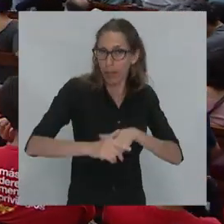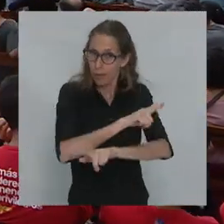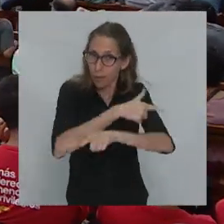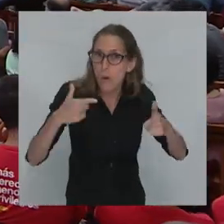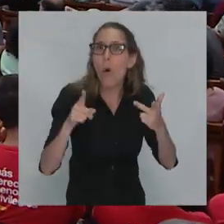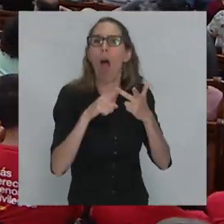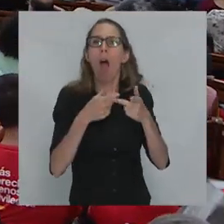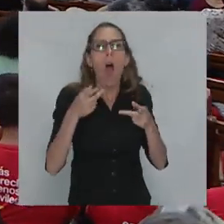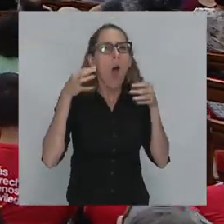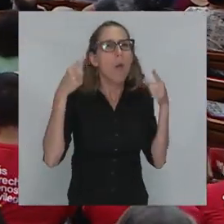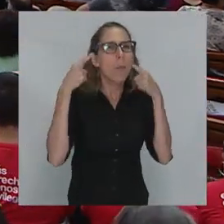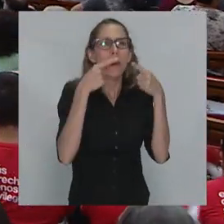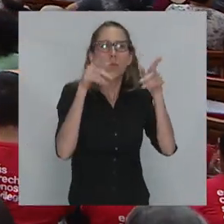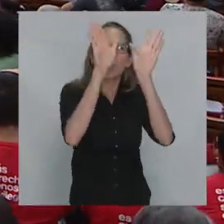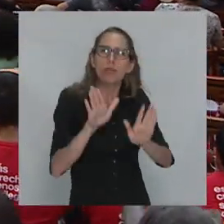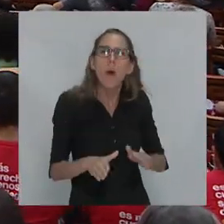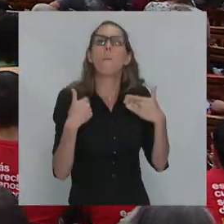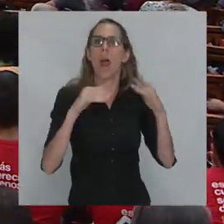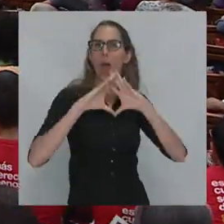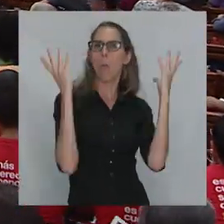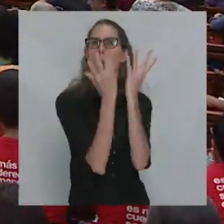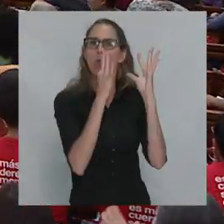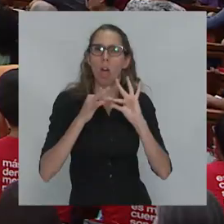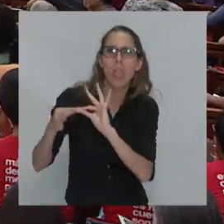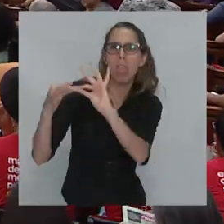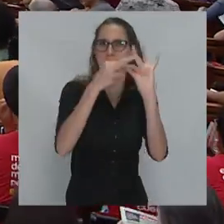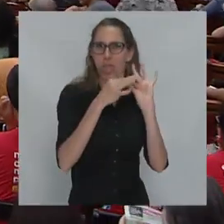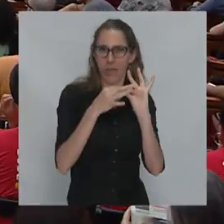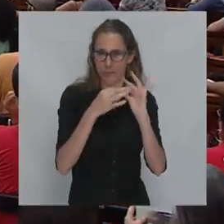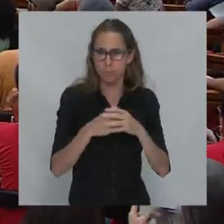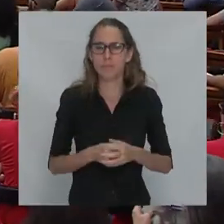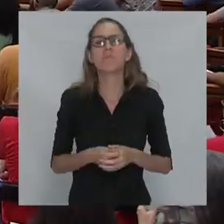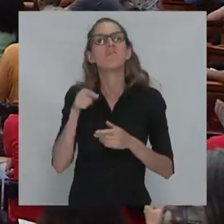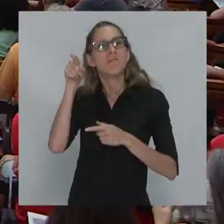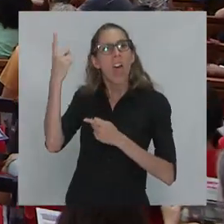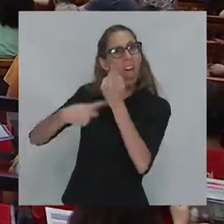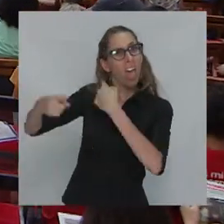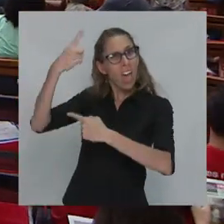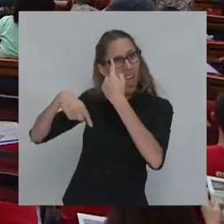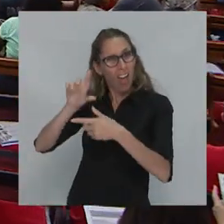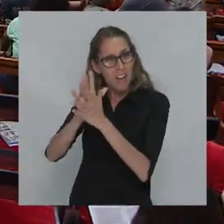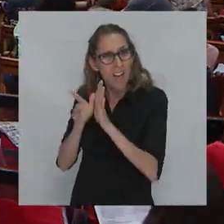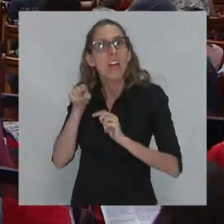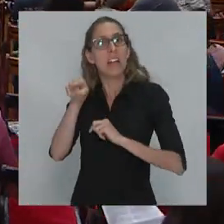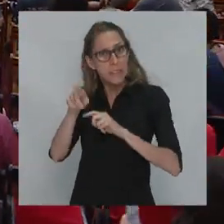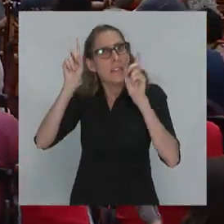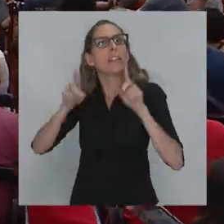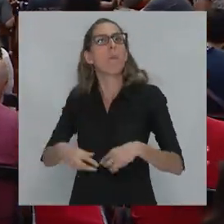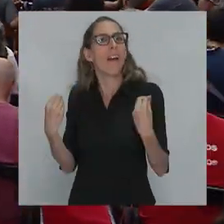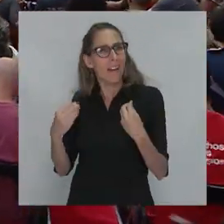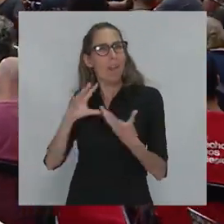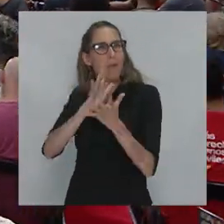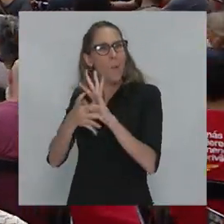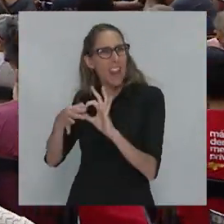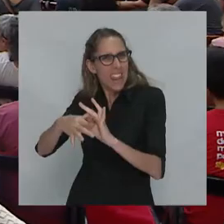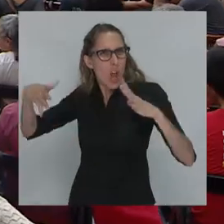de la necesidad de formarnos para vivir en un mundo común. El consignismo es lo que les permite también al liberalismo